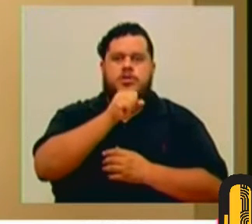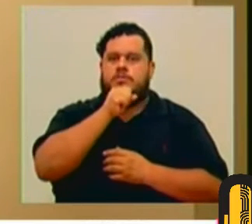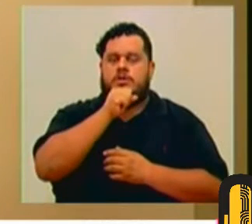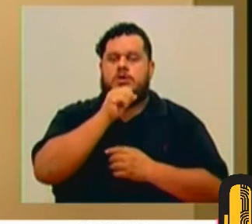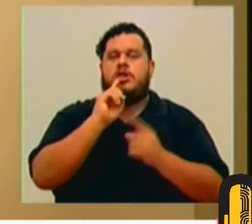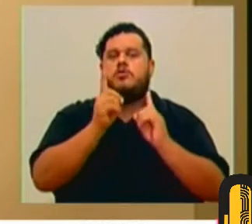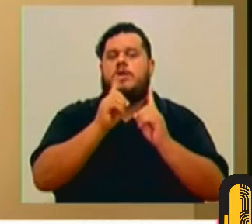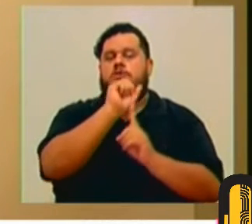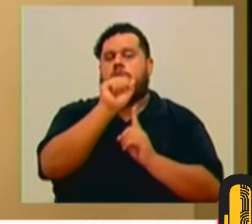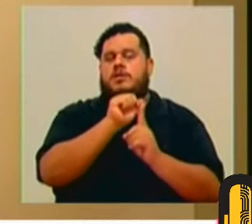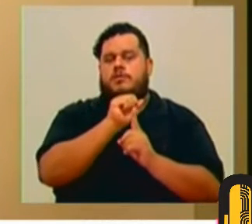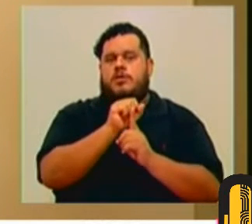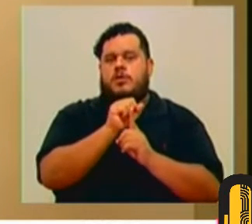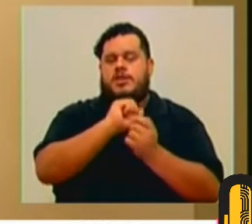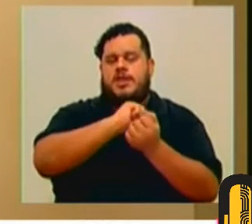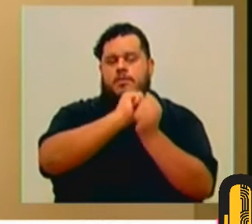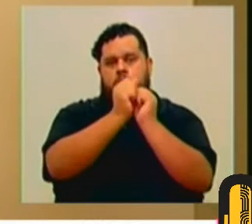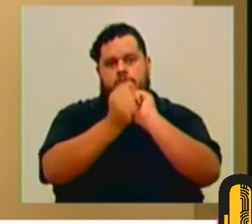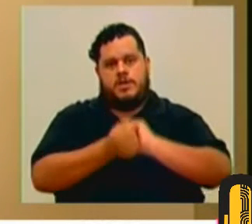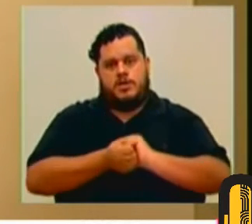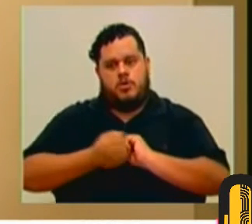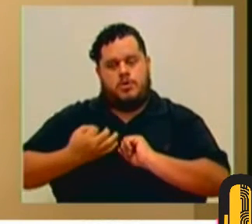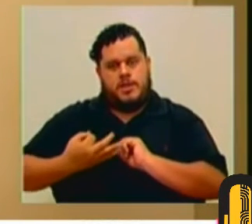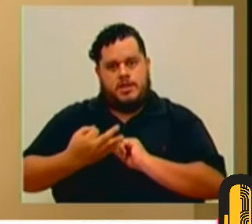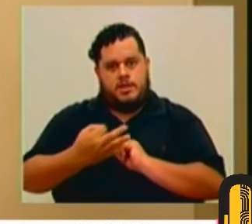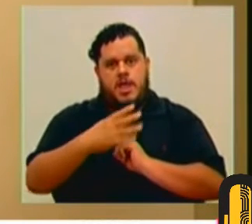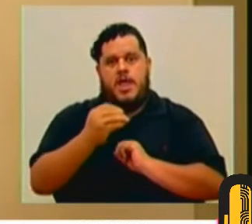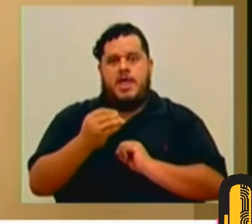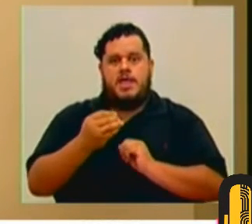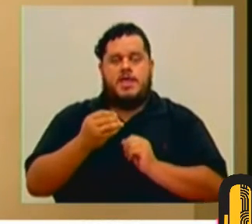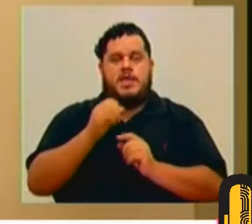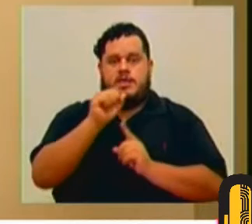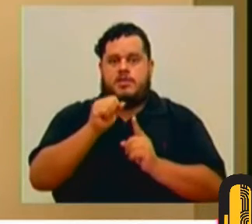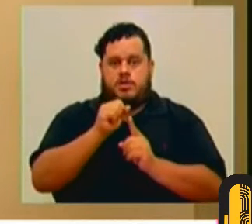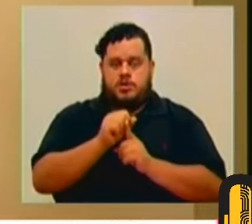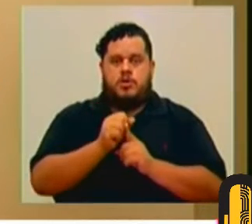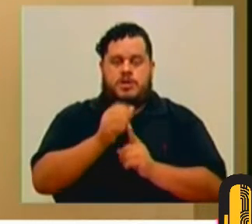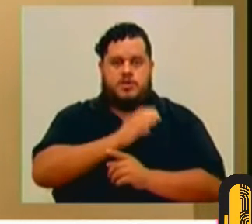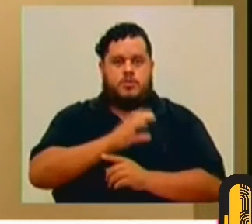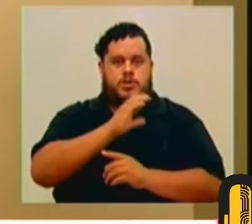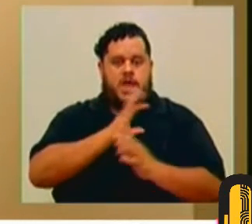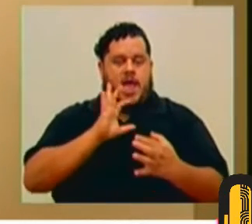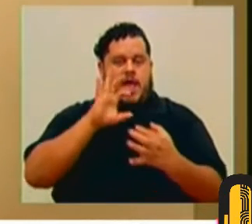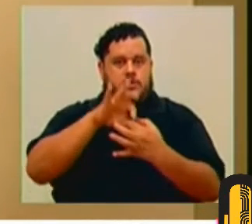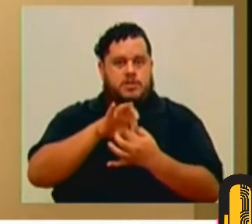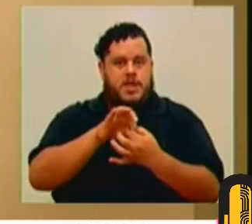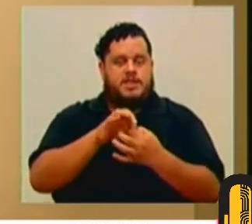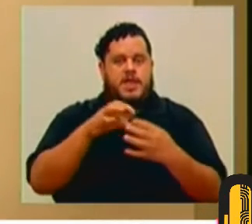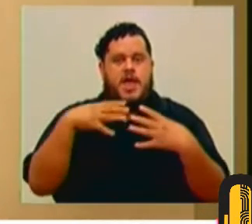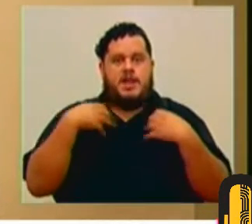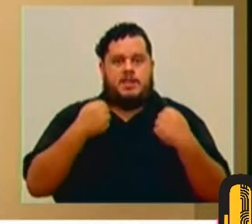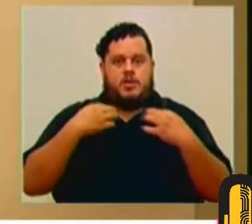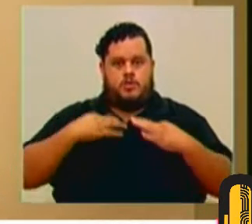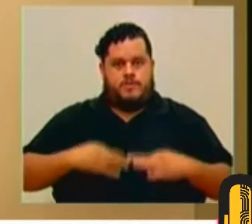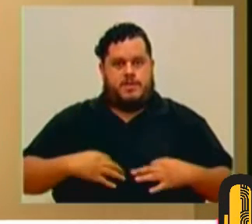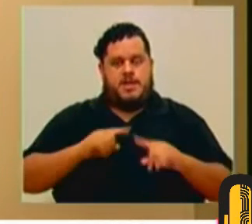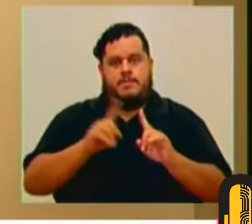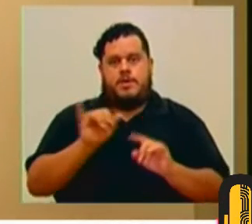de modificación de la cotidianidad y rutinas de comportamentales asociadas a la salud física, pero